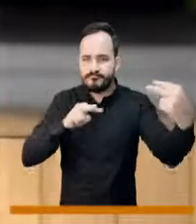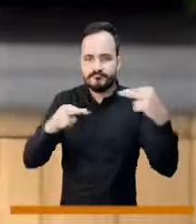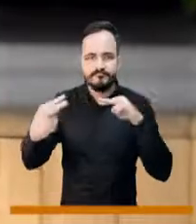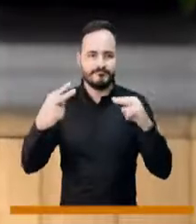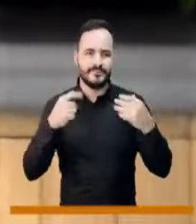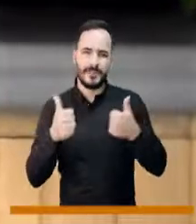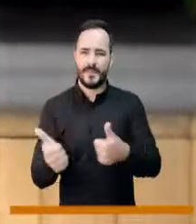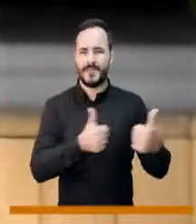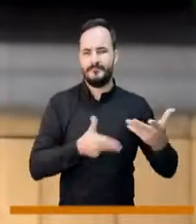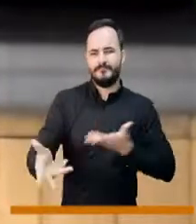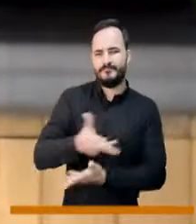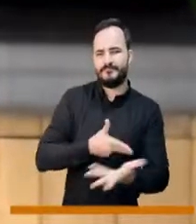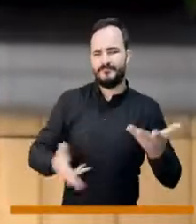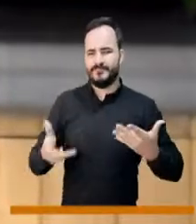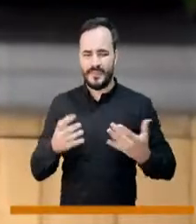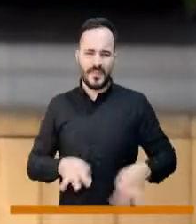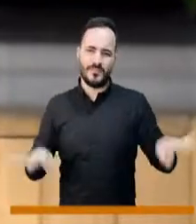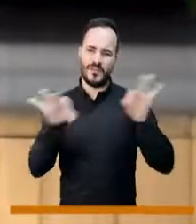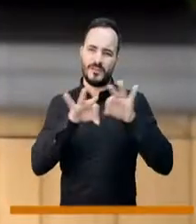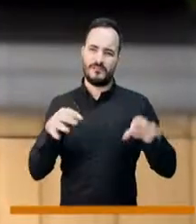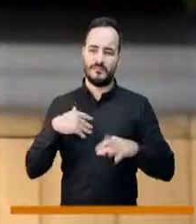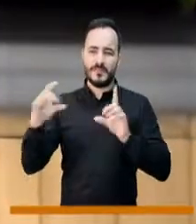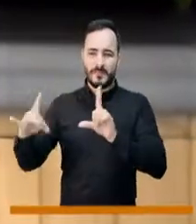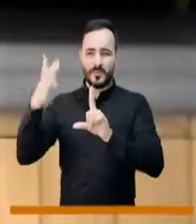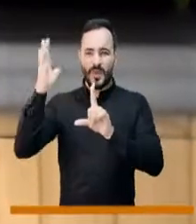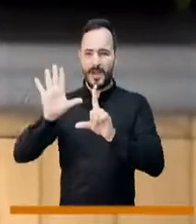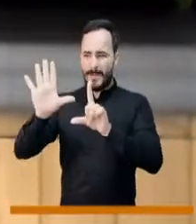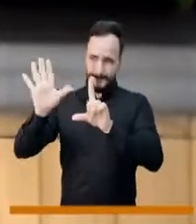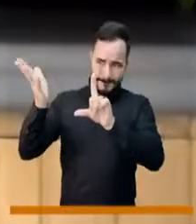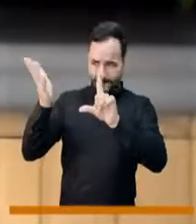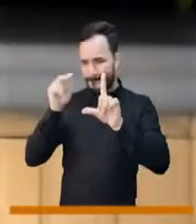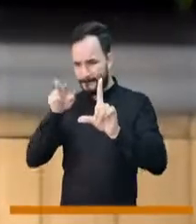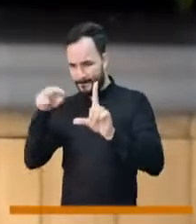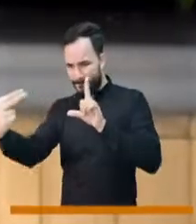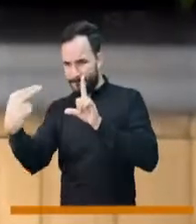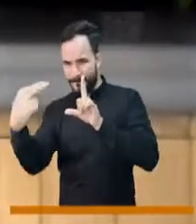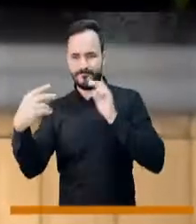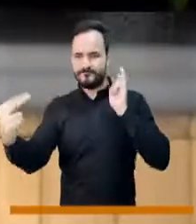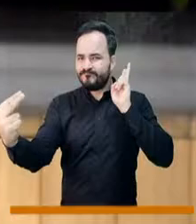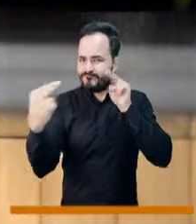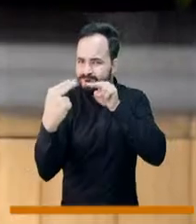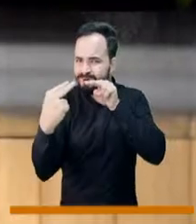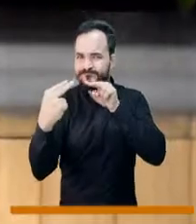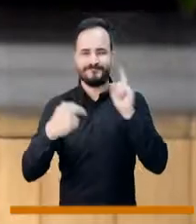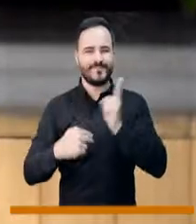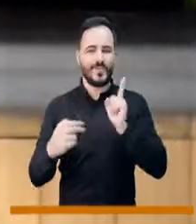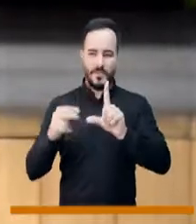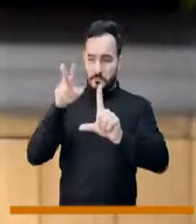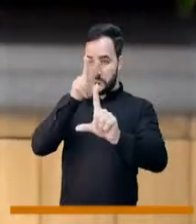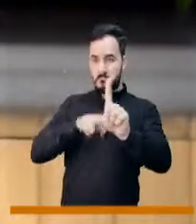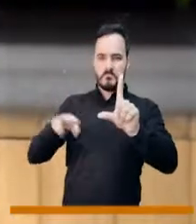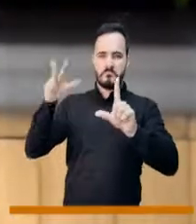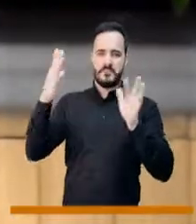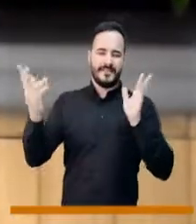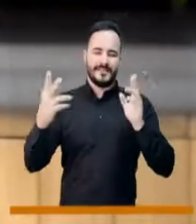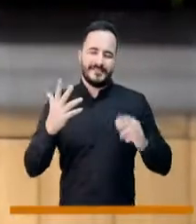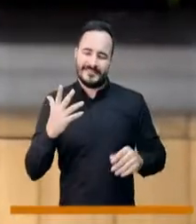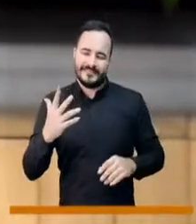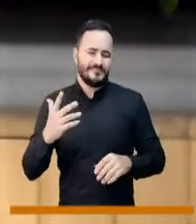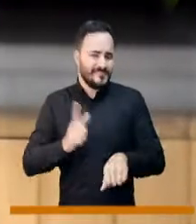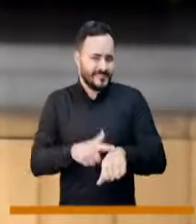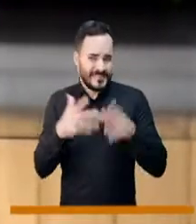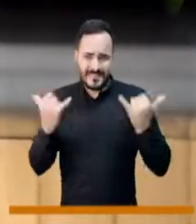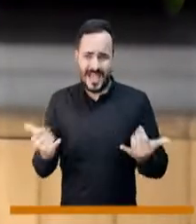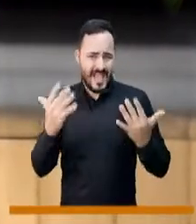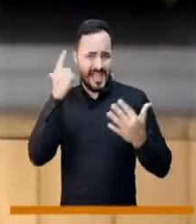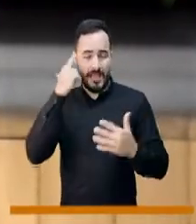es fundamental. Y creo que las pantallas nos alejan, nos distancian, no nos podemos mirar a los ojos, y yo creo que ya es momento. Así como